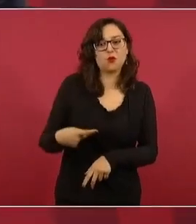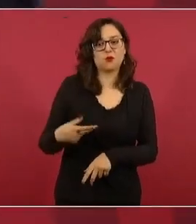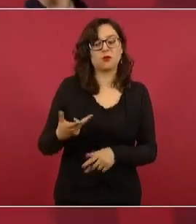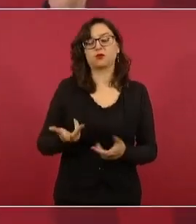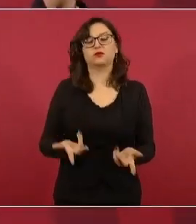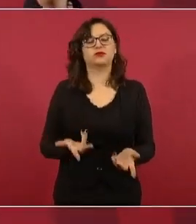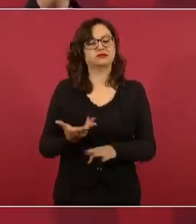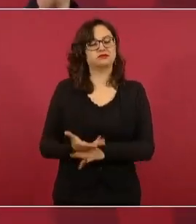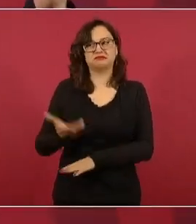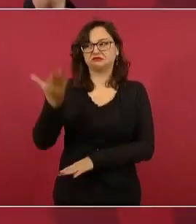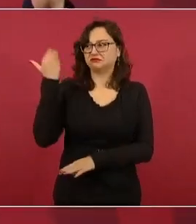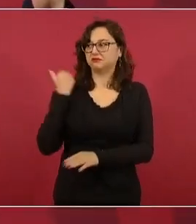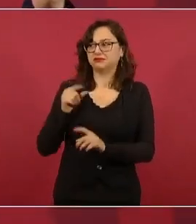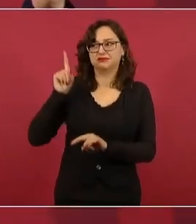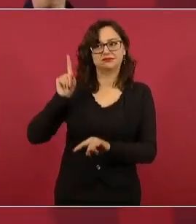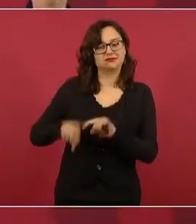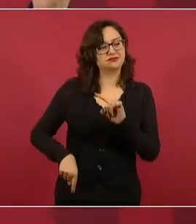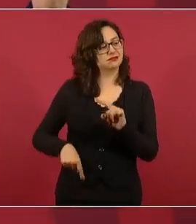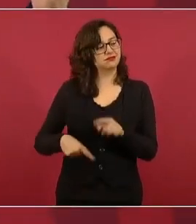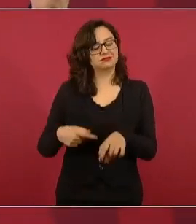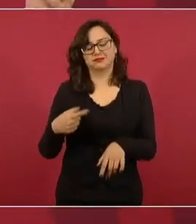debieron desaparecer